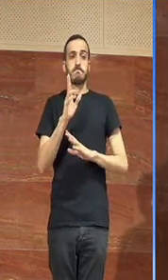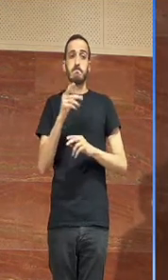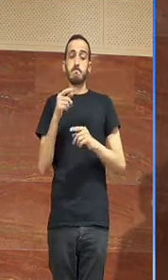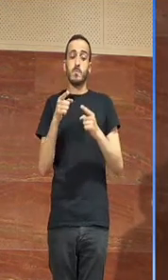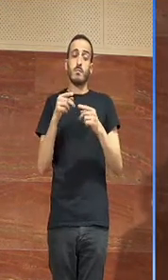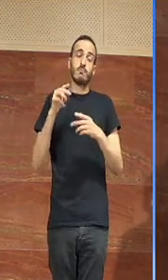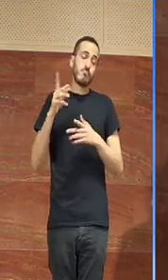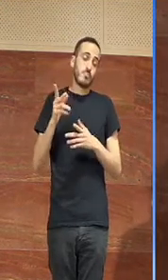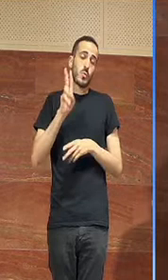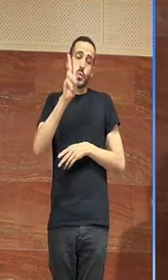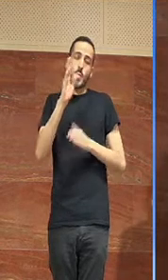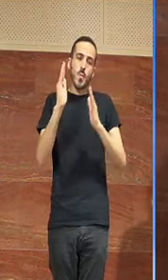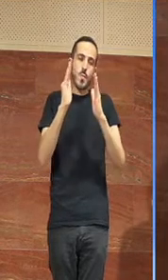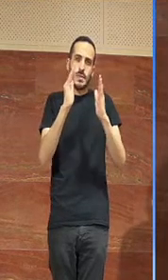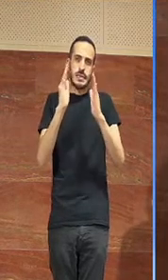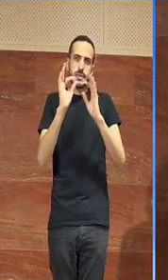me ha revolucionado